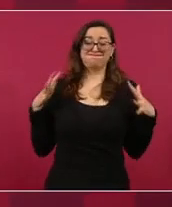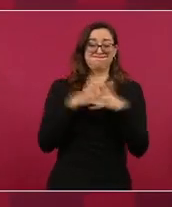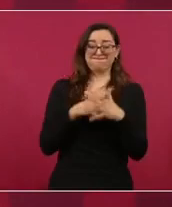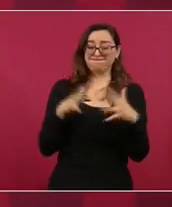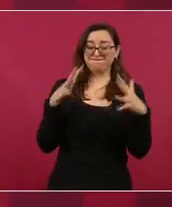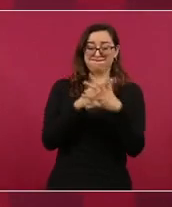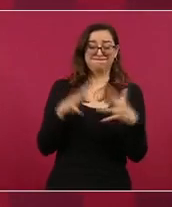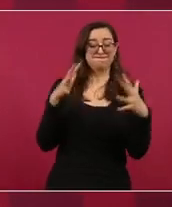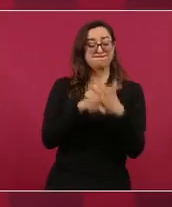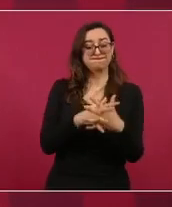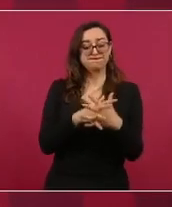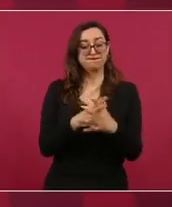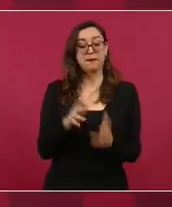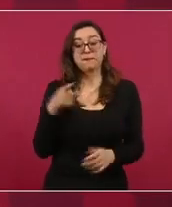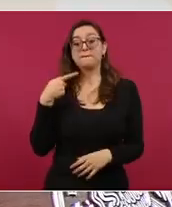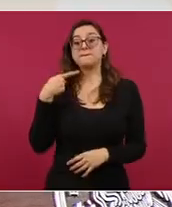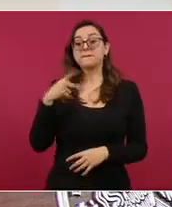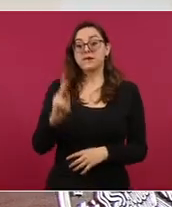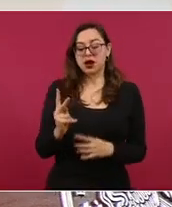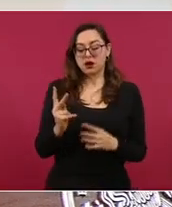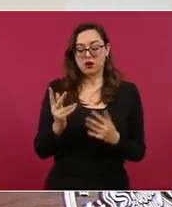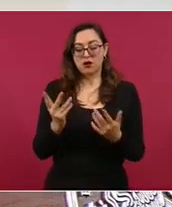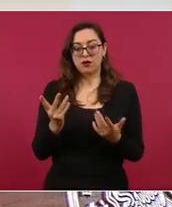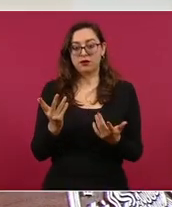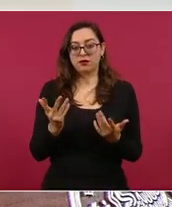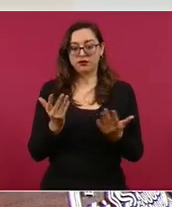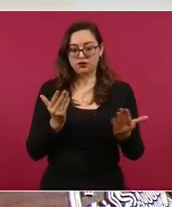pero a diferencia de antes,